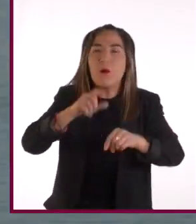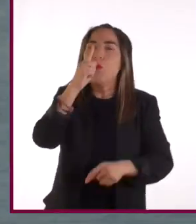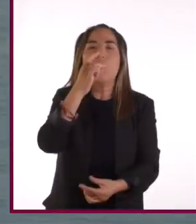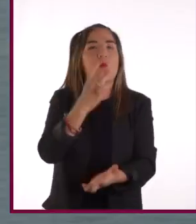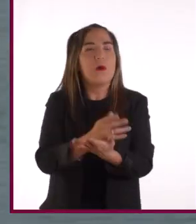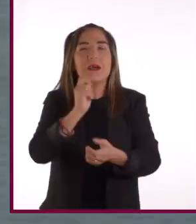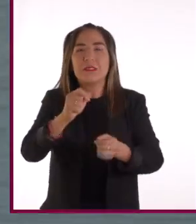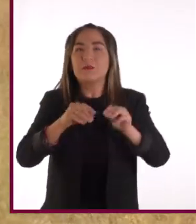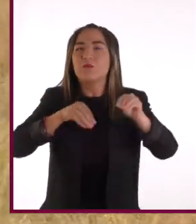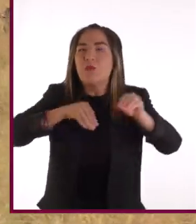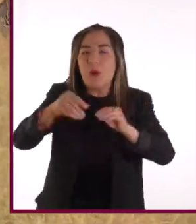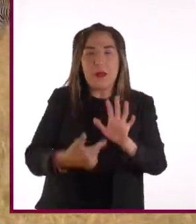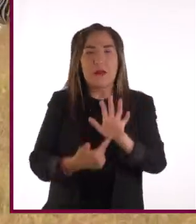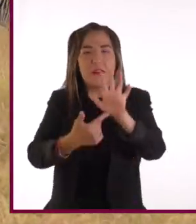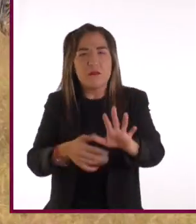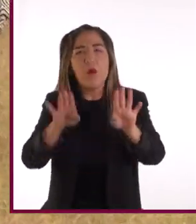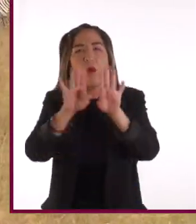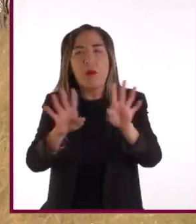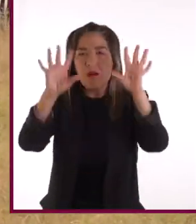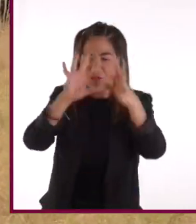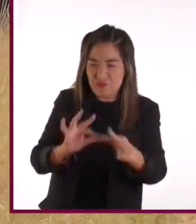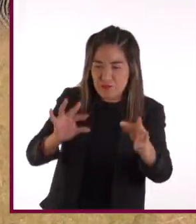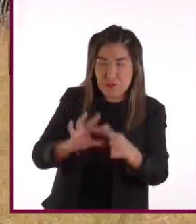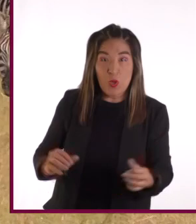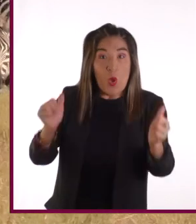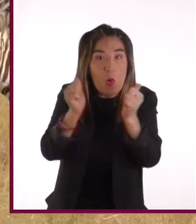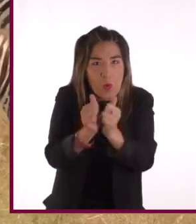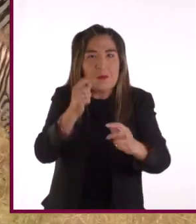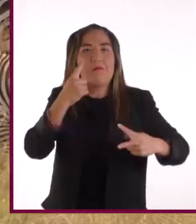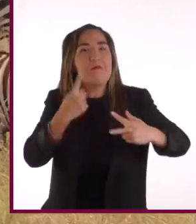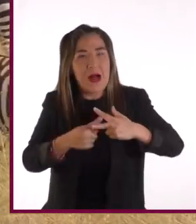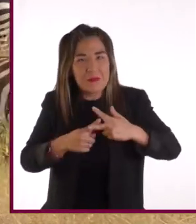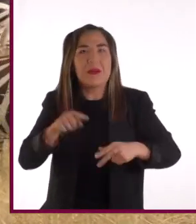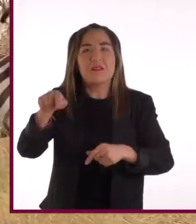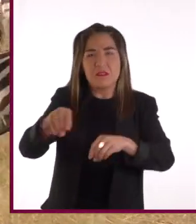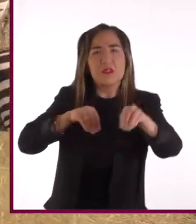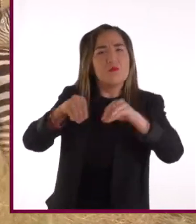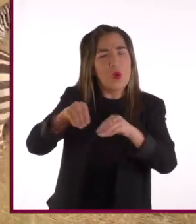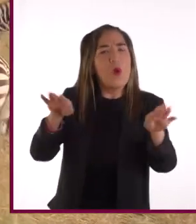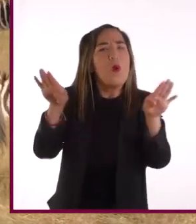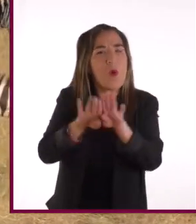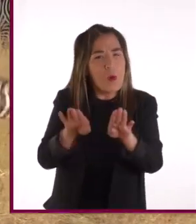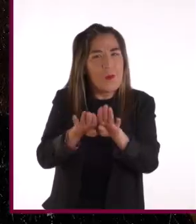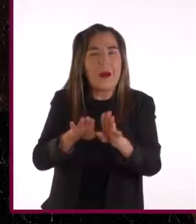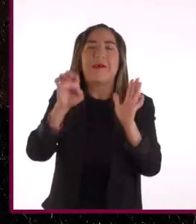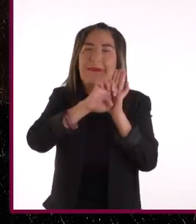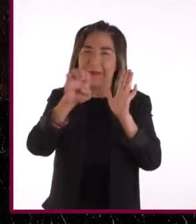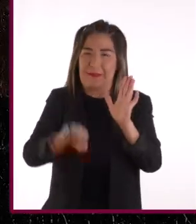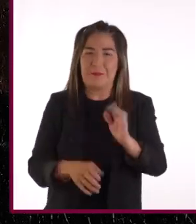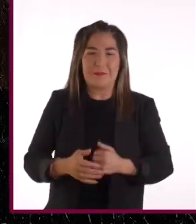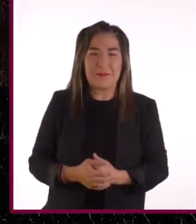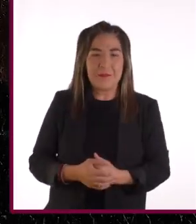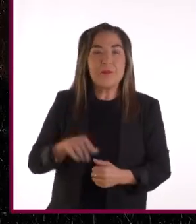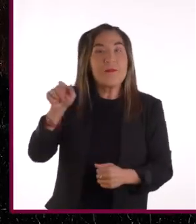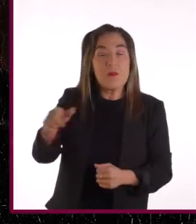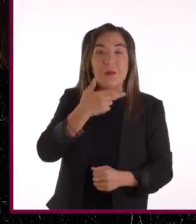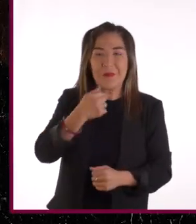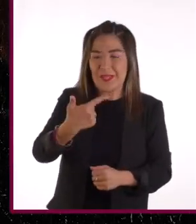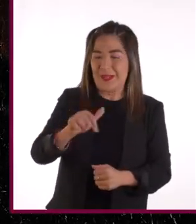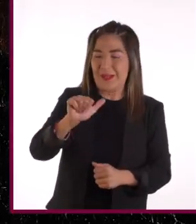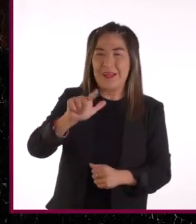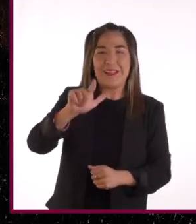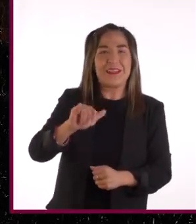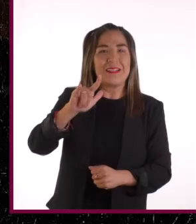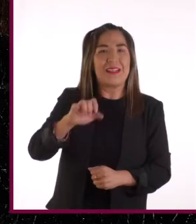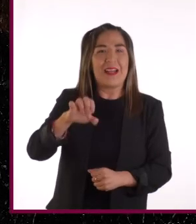hacían, e incluso sí era posible describir con una regla matemática dicho fenómeno. Es decir que, aunque